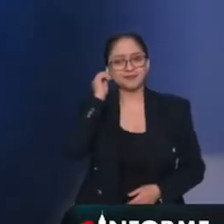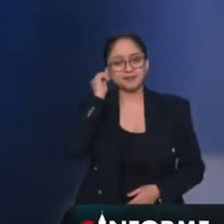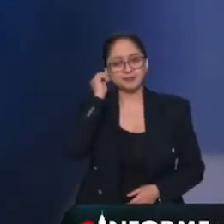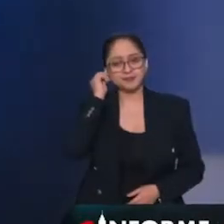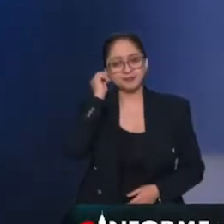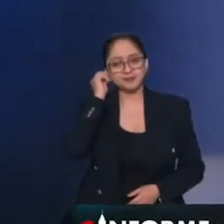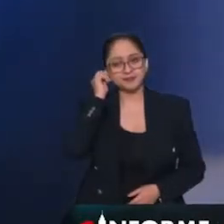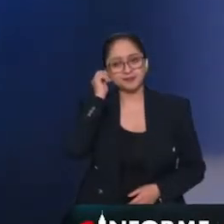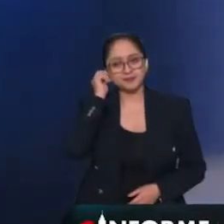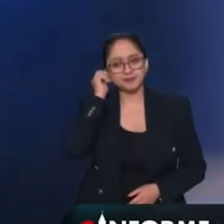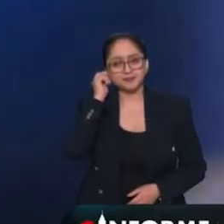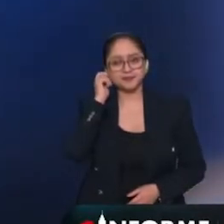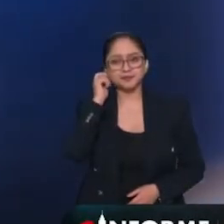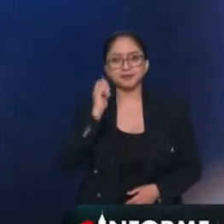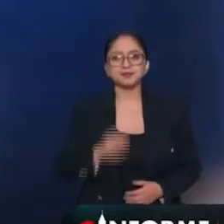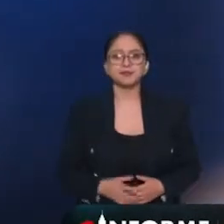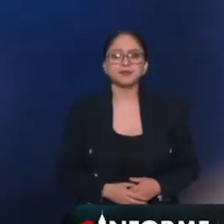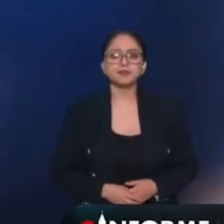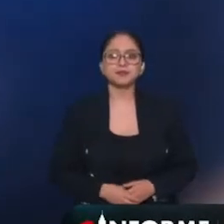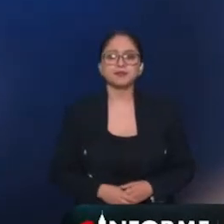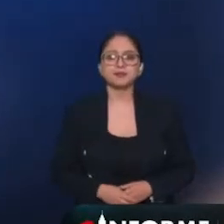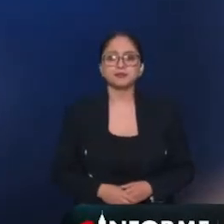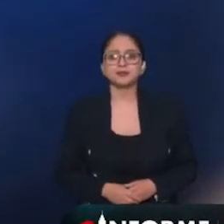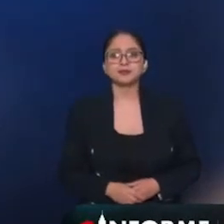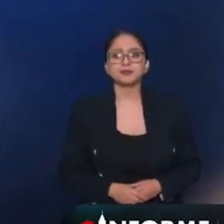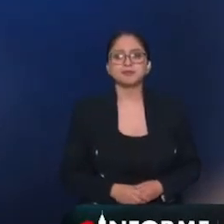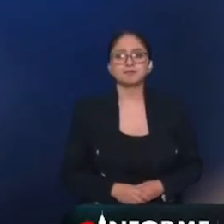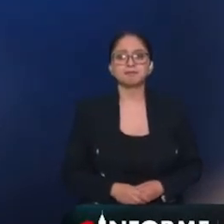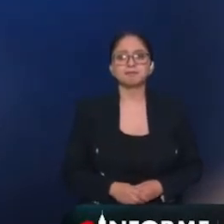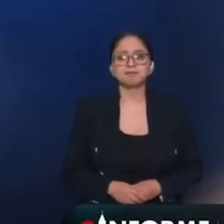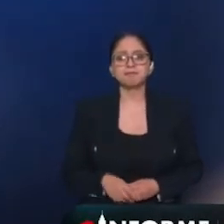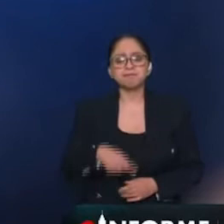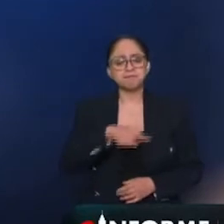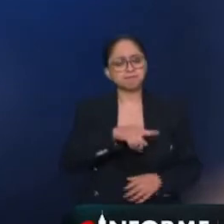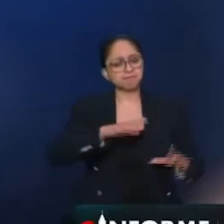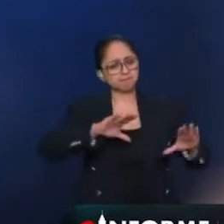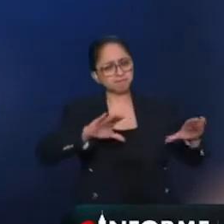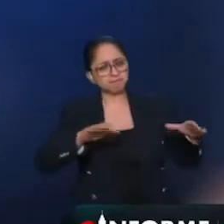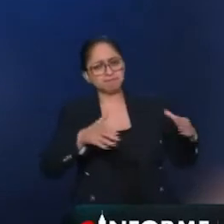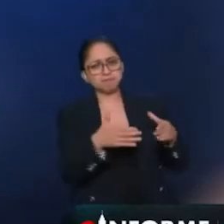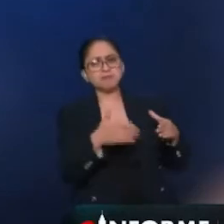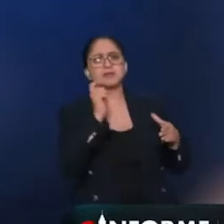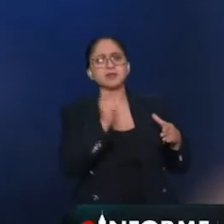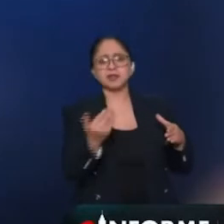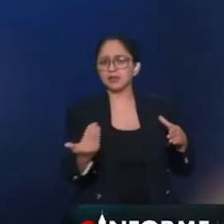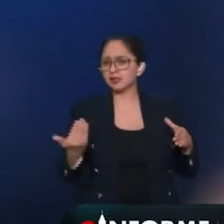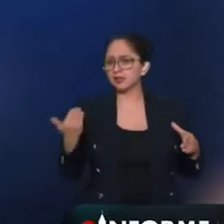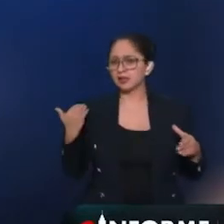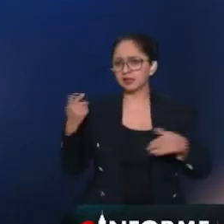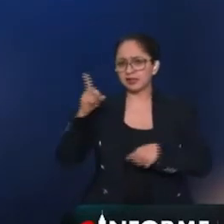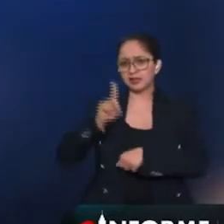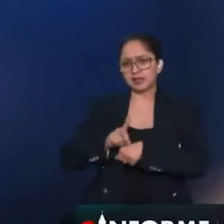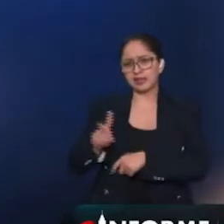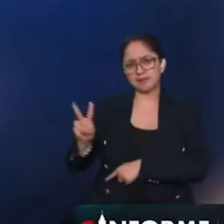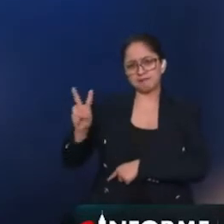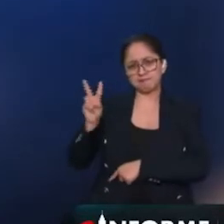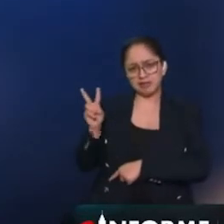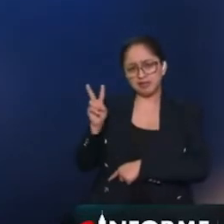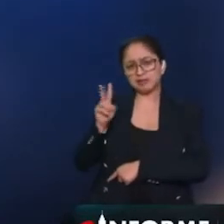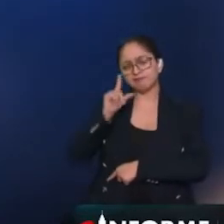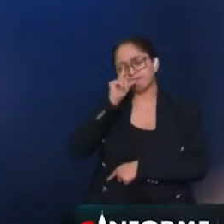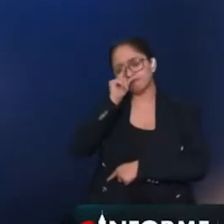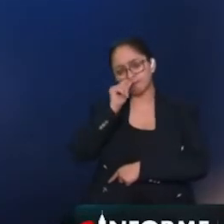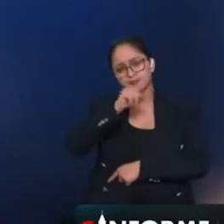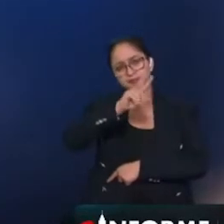Y bueno, hablábamos del conjunto Expresión de despedida que se han dado desde el viernes, que se dio a conocer la terrible noticia